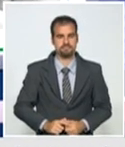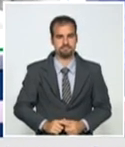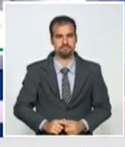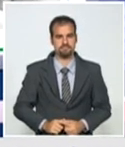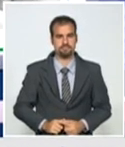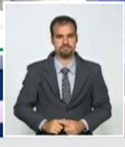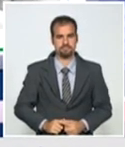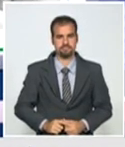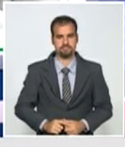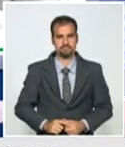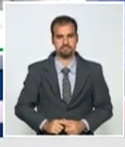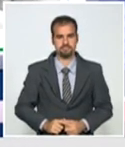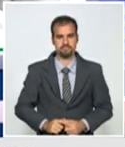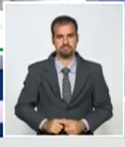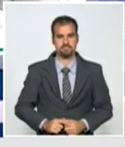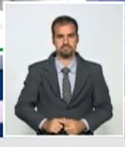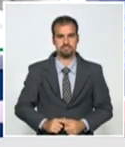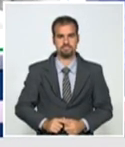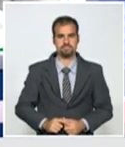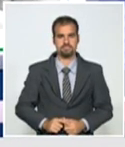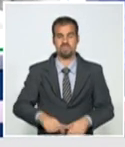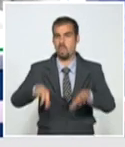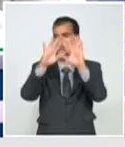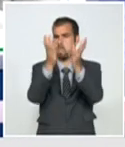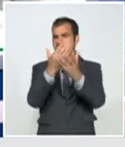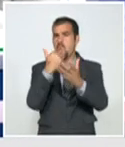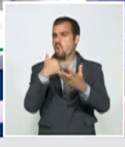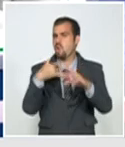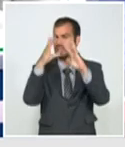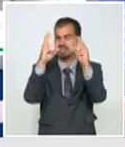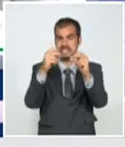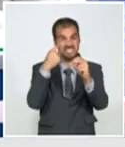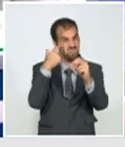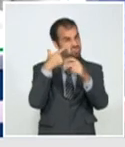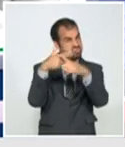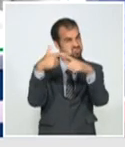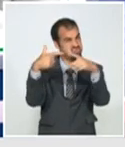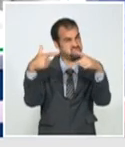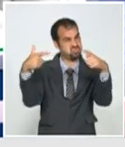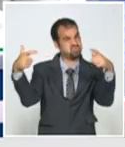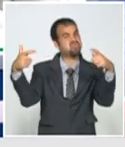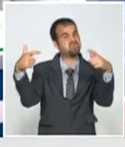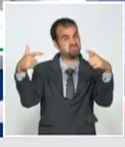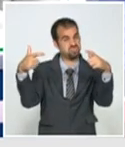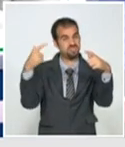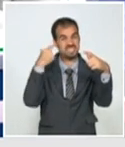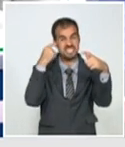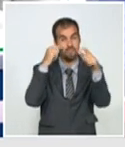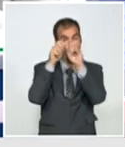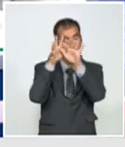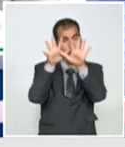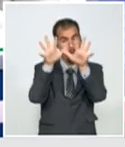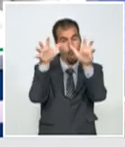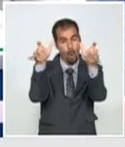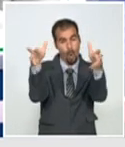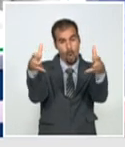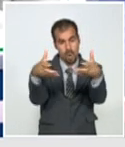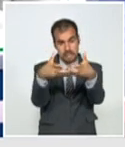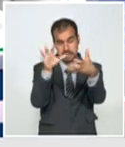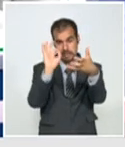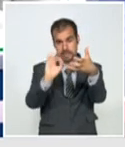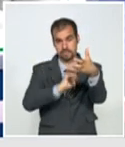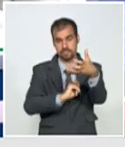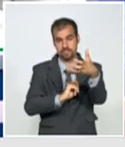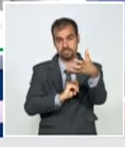situación internacional sigue siendo muy compleja, alto el nivel de dispersión, la contagiosidad,